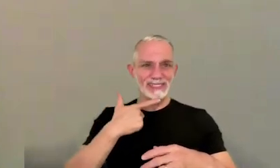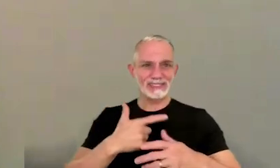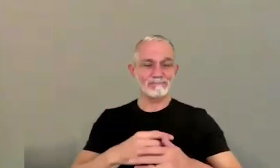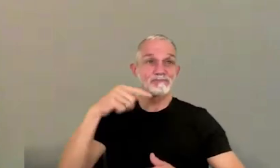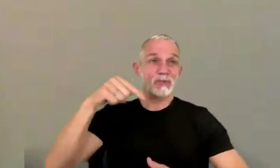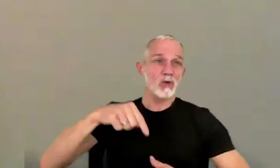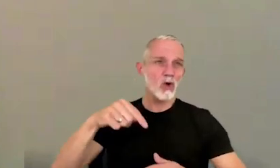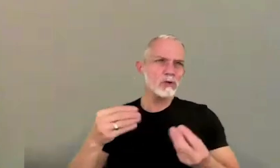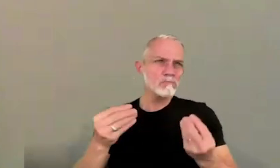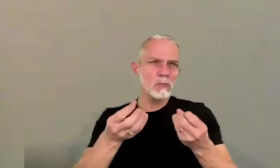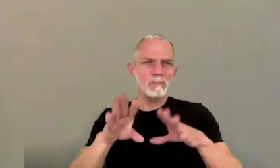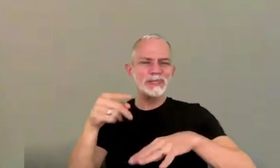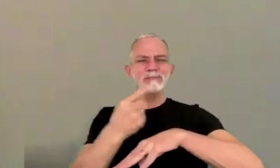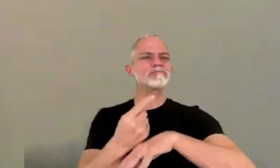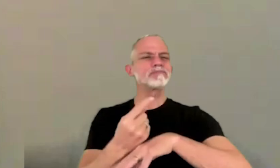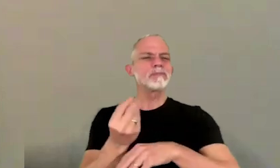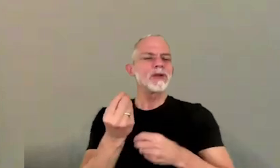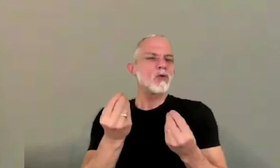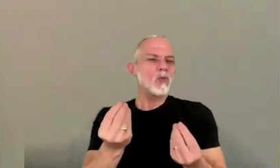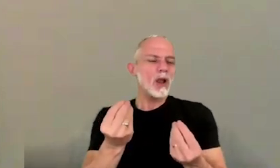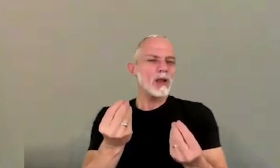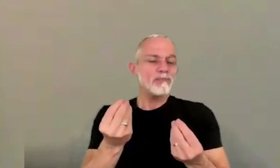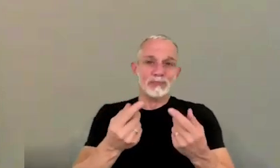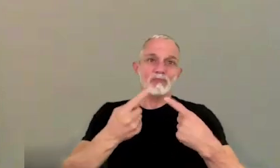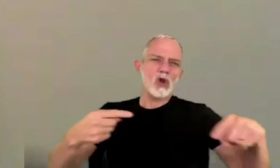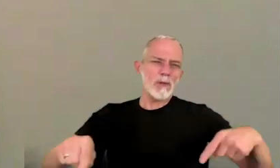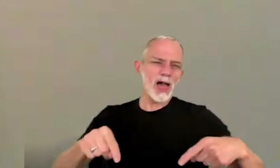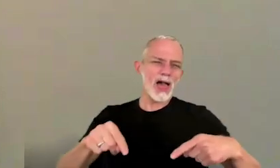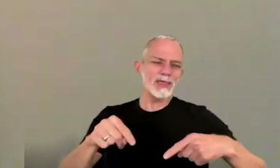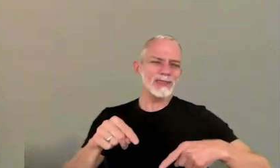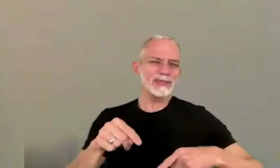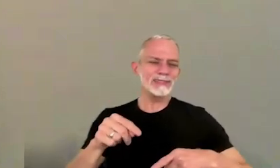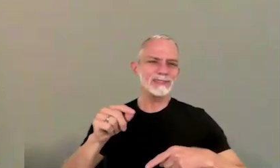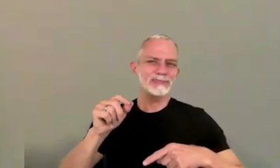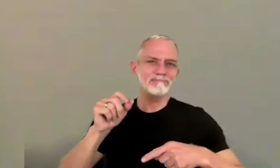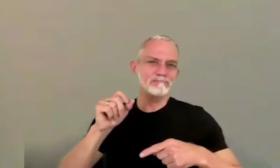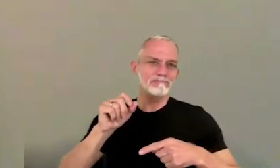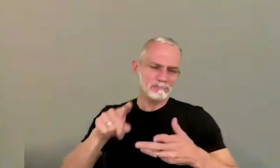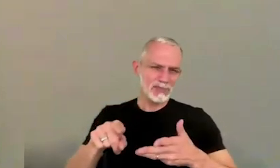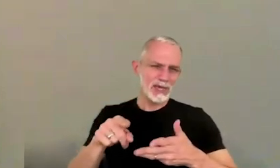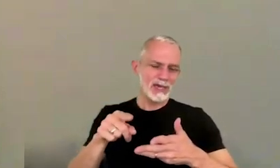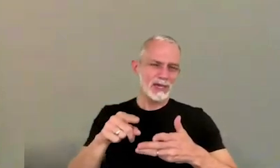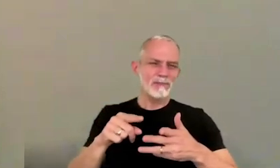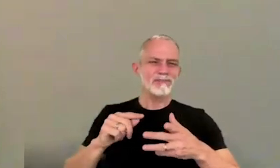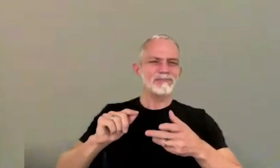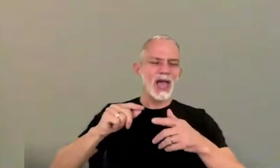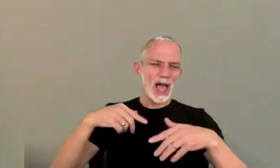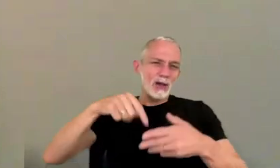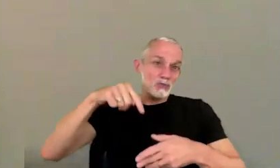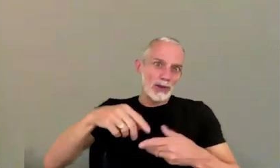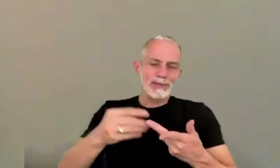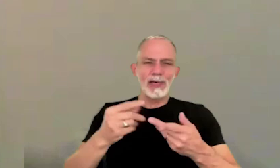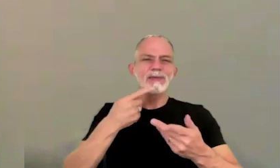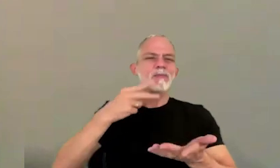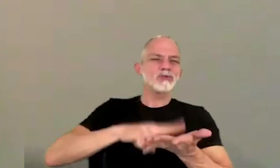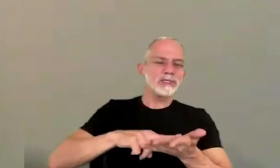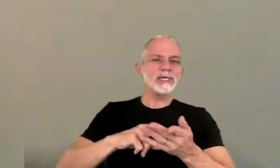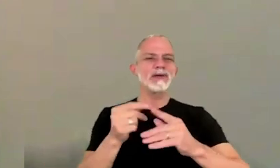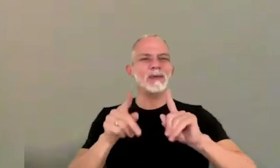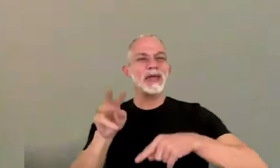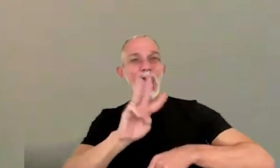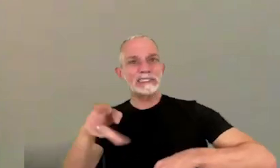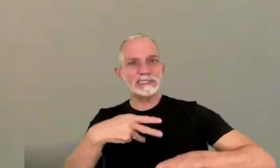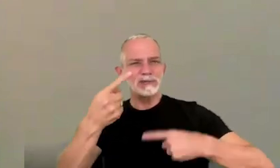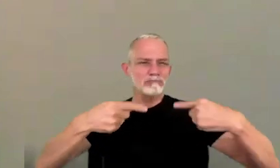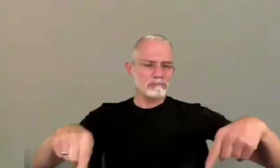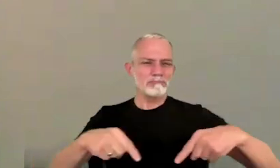vamos a iniciar esta jornada con las novedades de actualidad impositiva y de seguridad social, que va a exponer la doctora